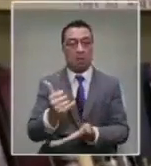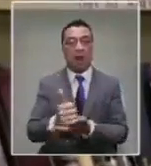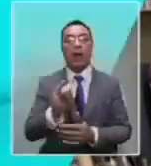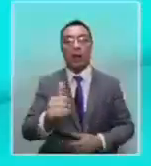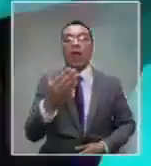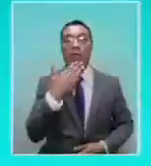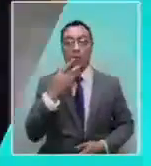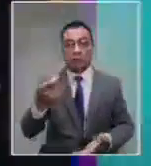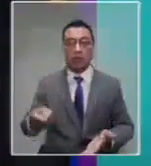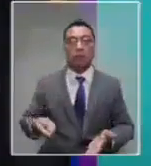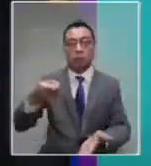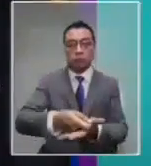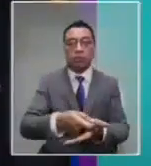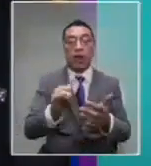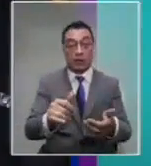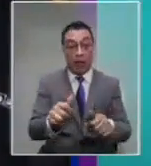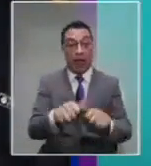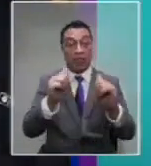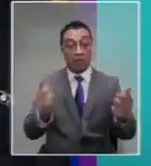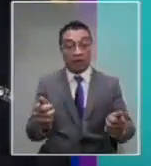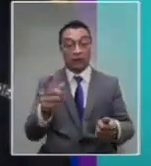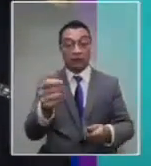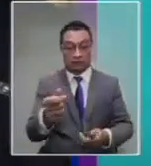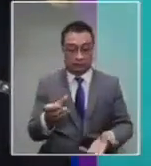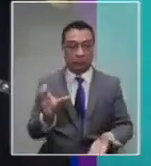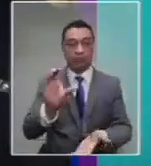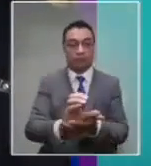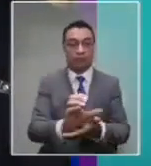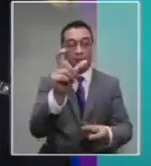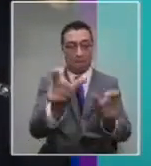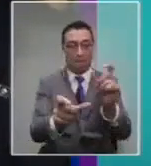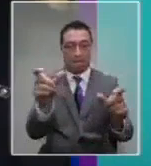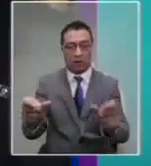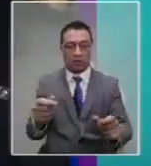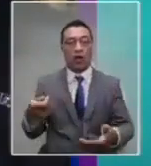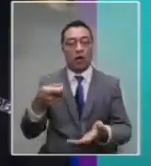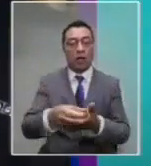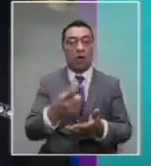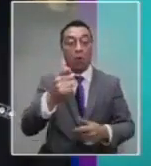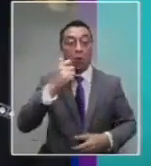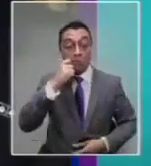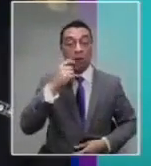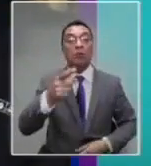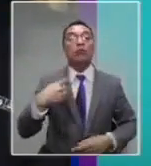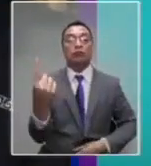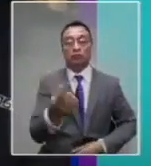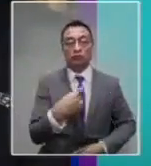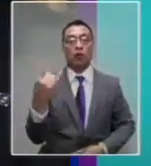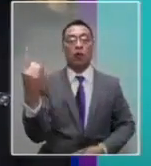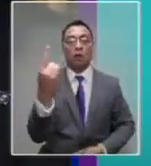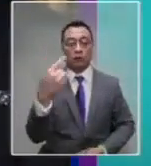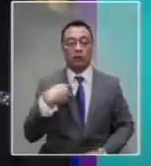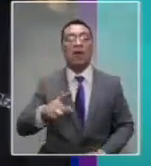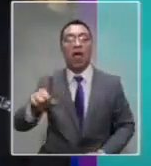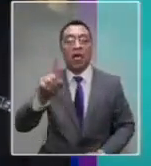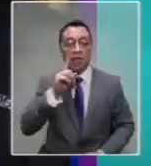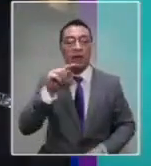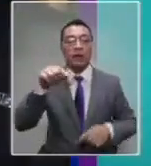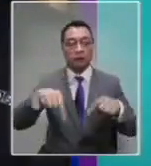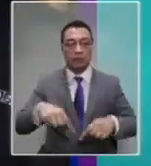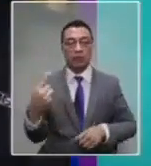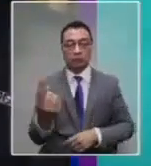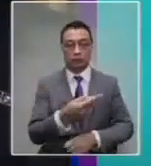plan y también con recursos. Y lo más importante, tiene que hacerlo con capital humano. Y ese capital humano nosotros hoy día en la universidad lo